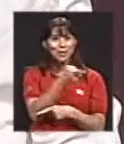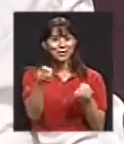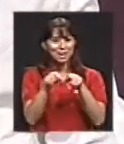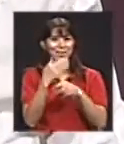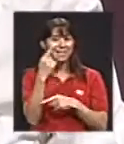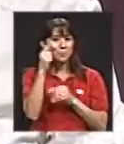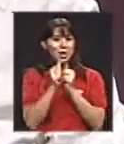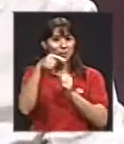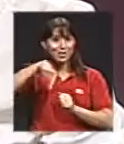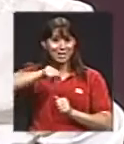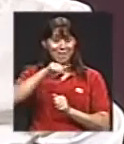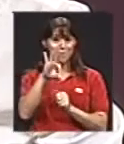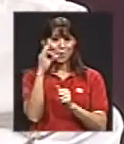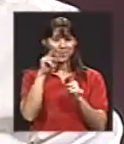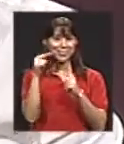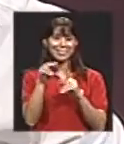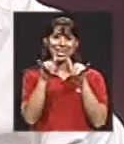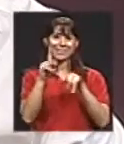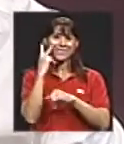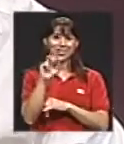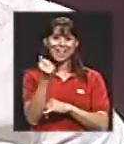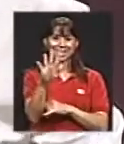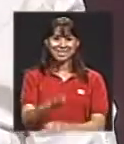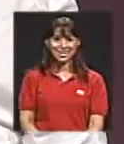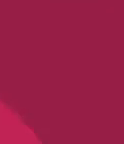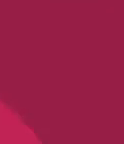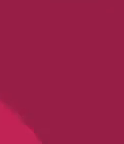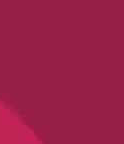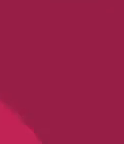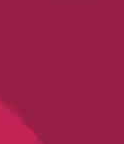por acompañarnos aquí en puntos de vista que desee con canal 15